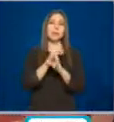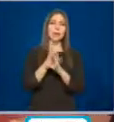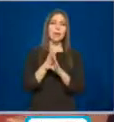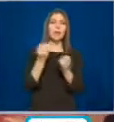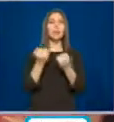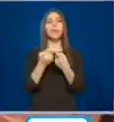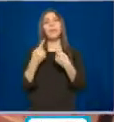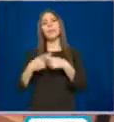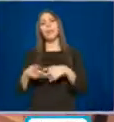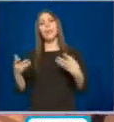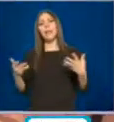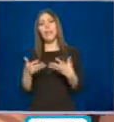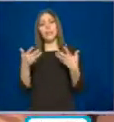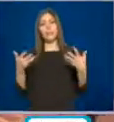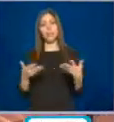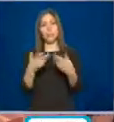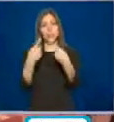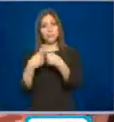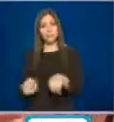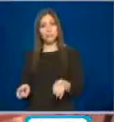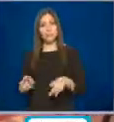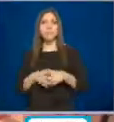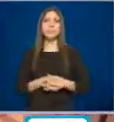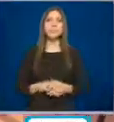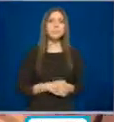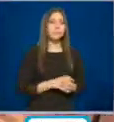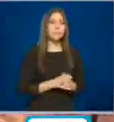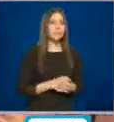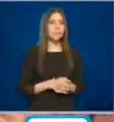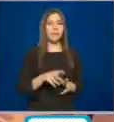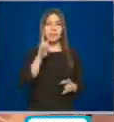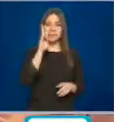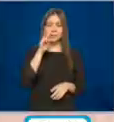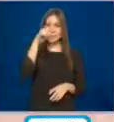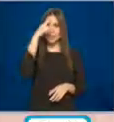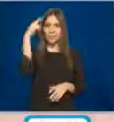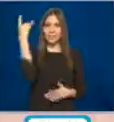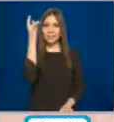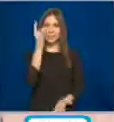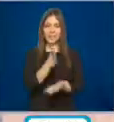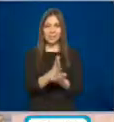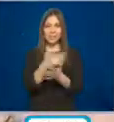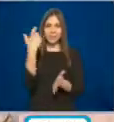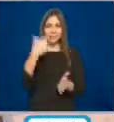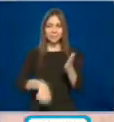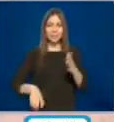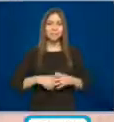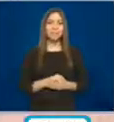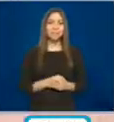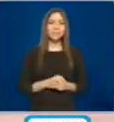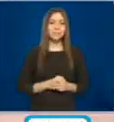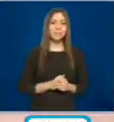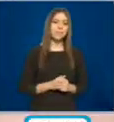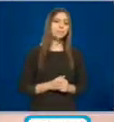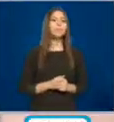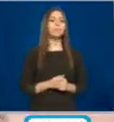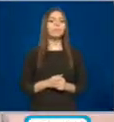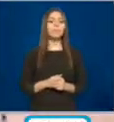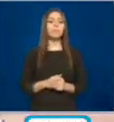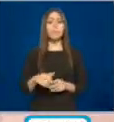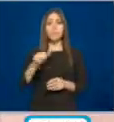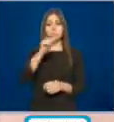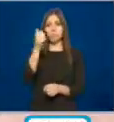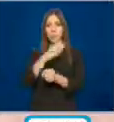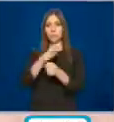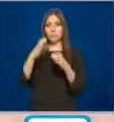Sí, totalmente. Sí. Ok. Exactamente. No hay No te pierde. vas a No hay confundir. pierde. No hay pierde. Ok, muy bien, chicos. Entonces, ¿qué es lo que vamos a hacer